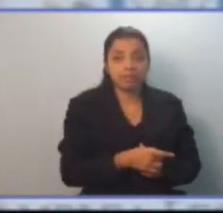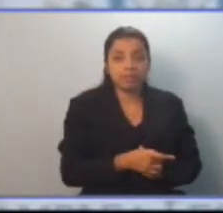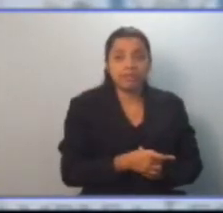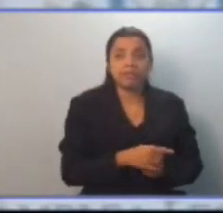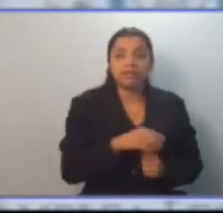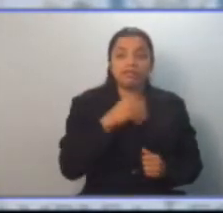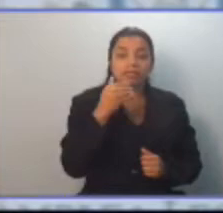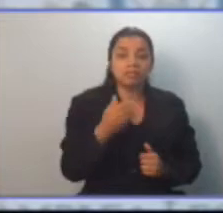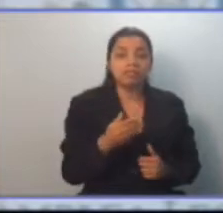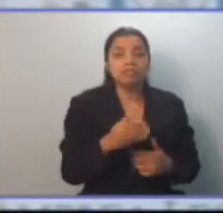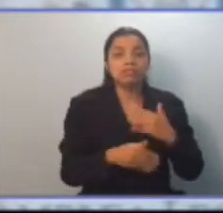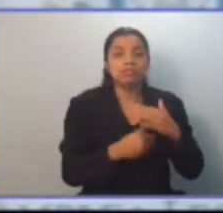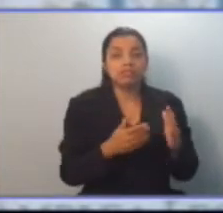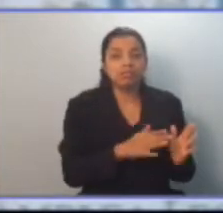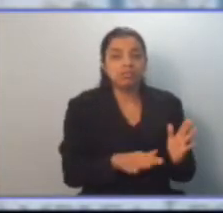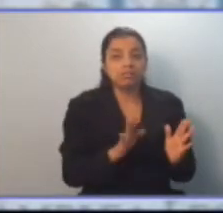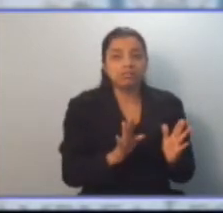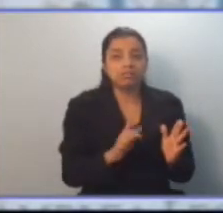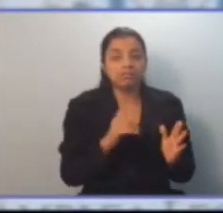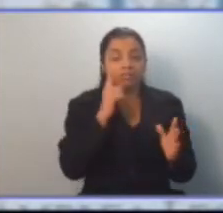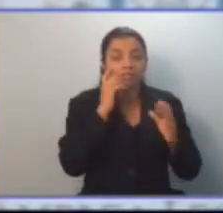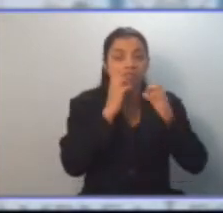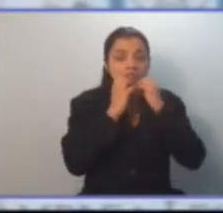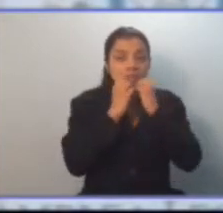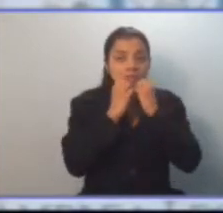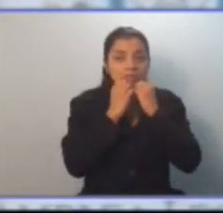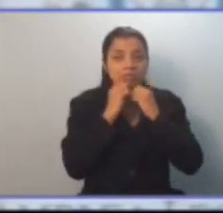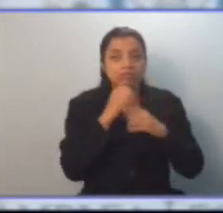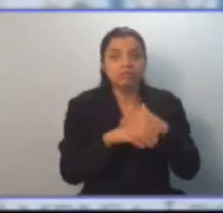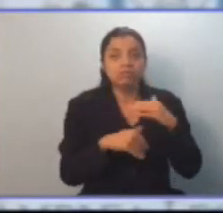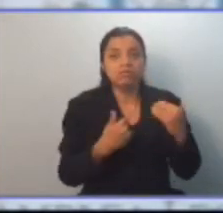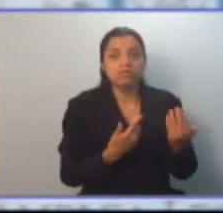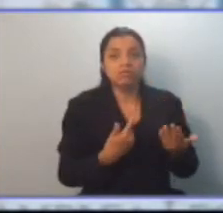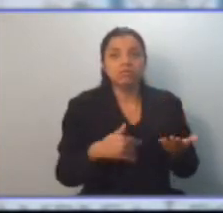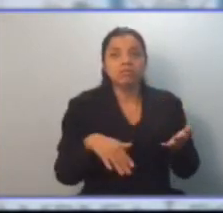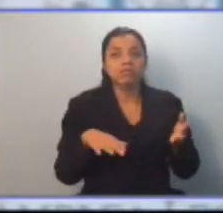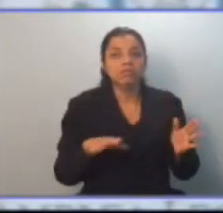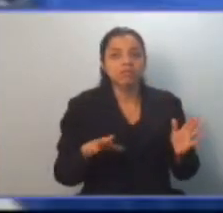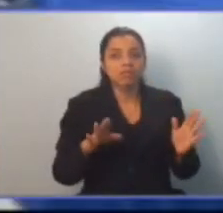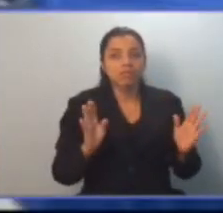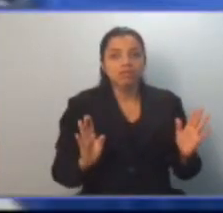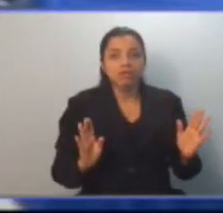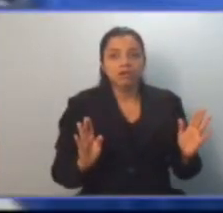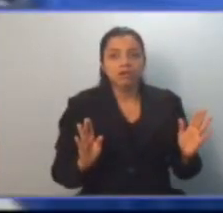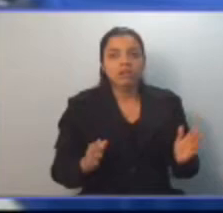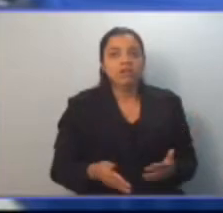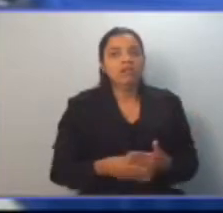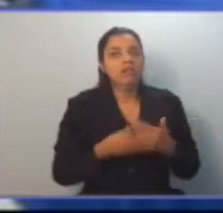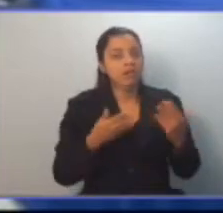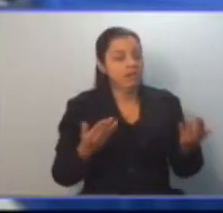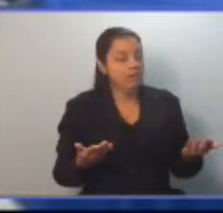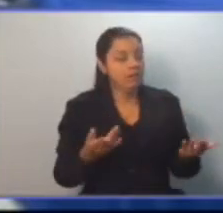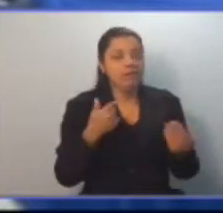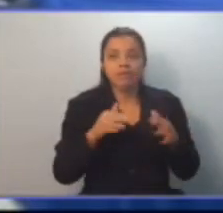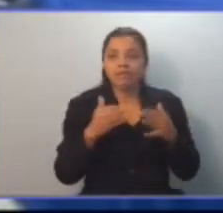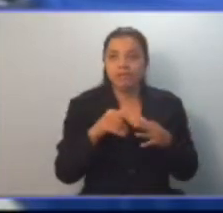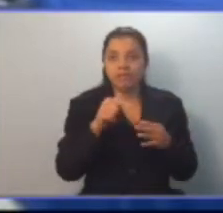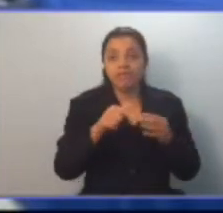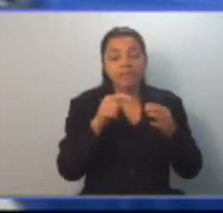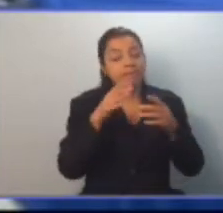la protección debida y el resguardo debido tanto a ella como a sus hijos o a sus hijas para evitar este tipo de